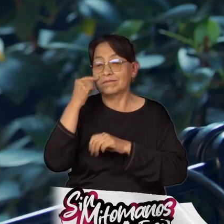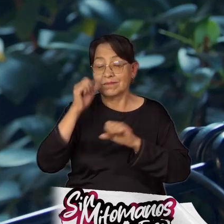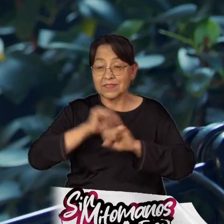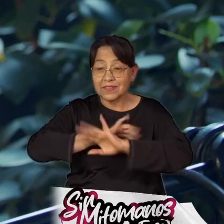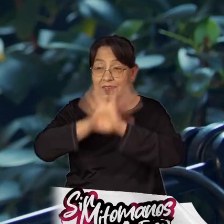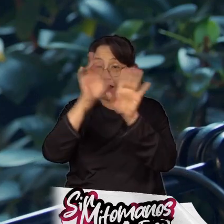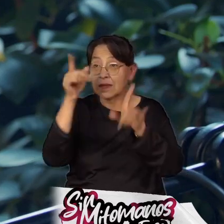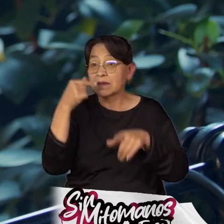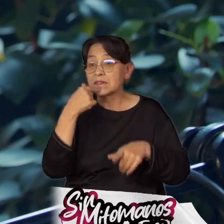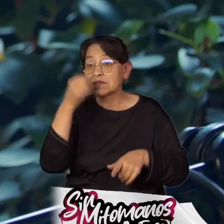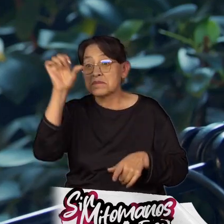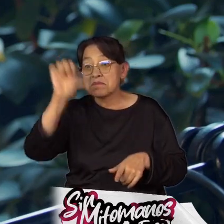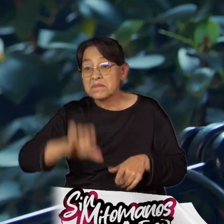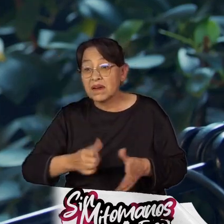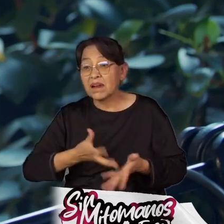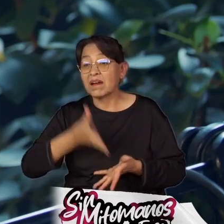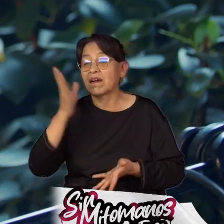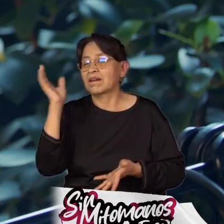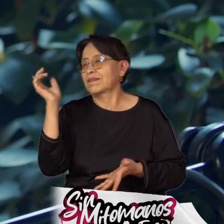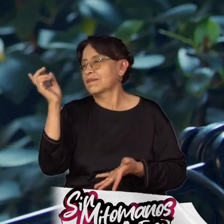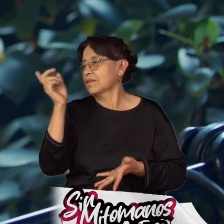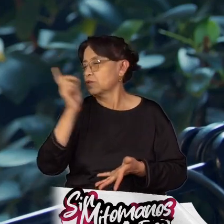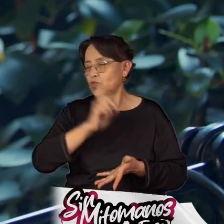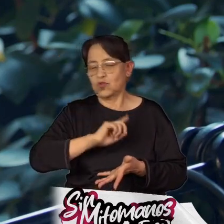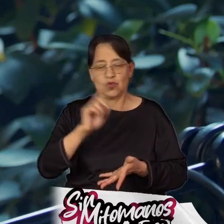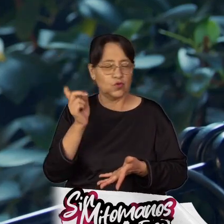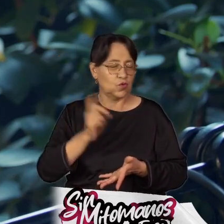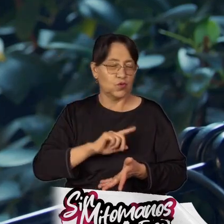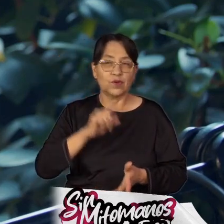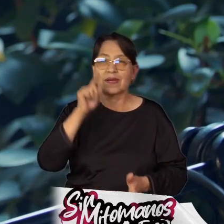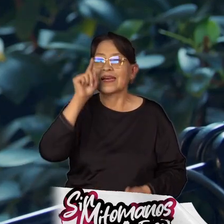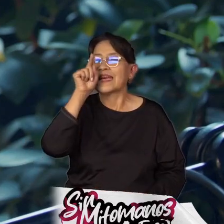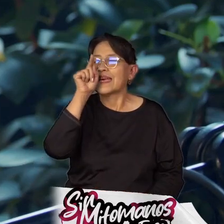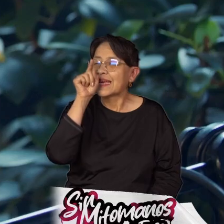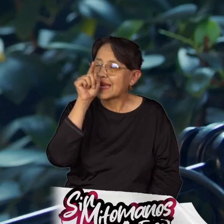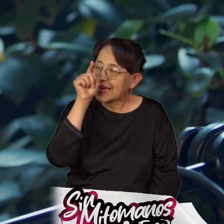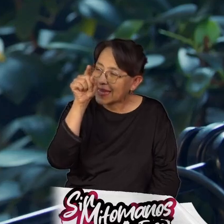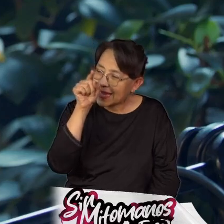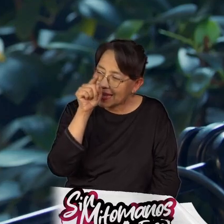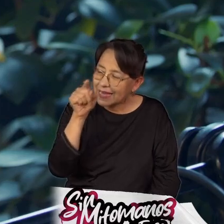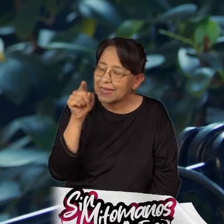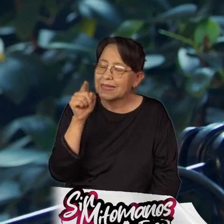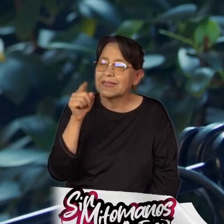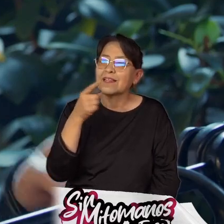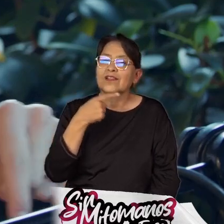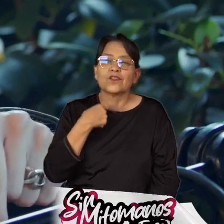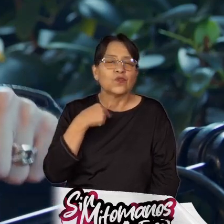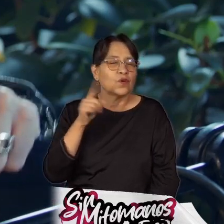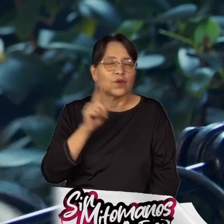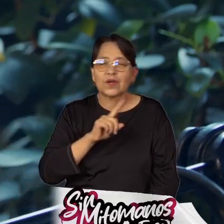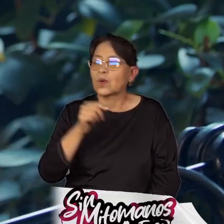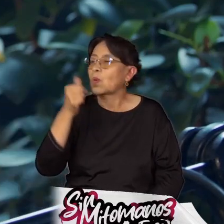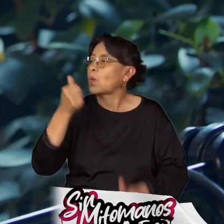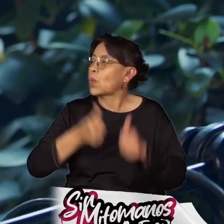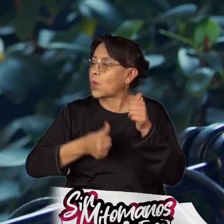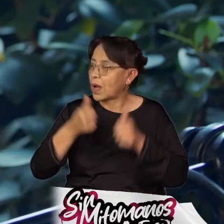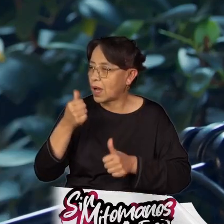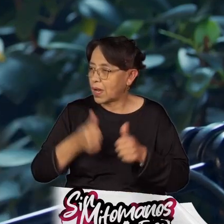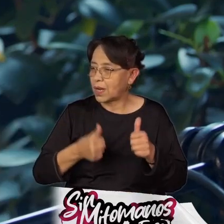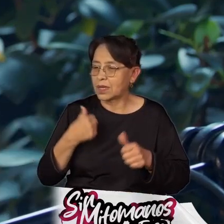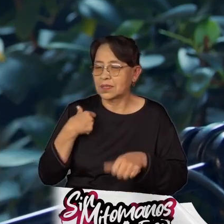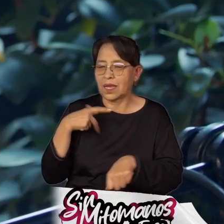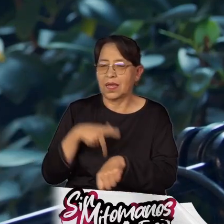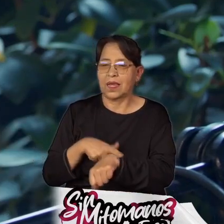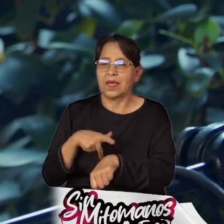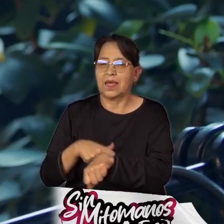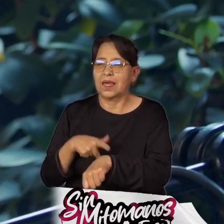molesta nada de las riquezas como tal, lo que le importa a Él es qué haces cuando acumulas riquezas a